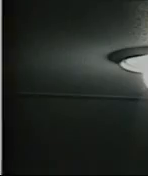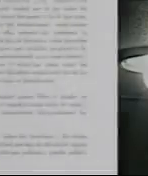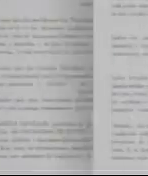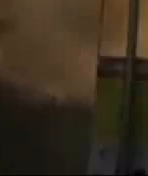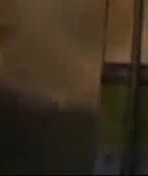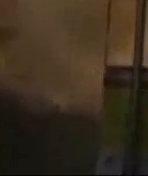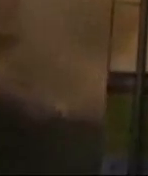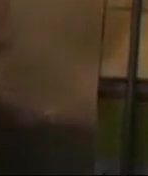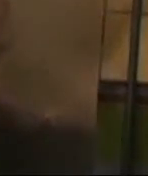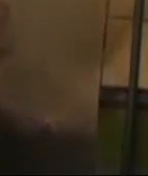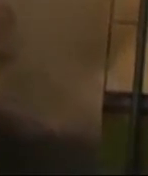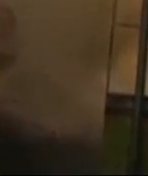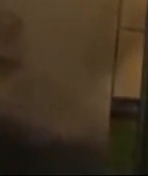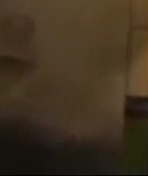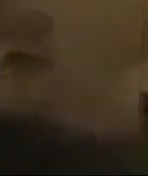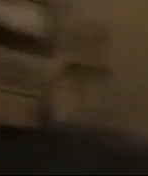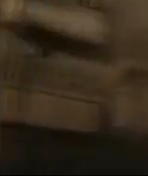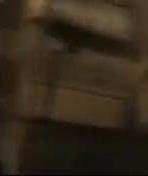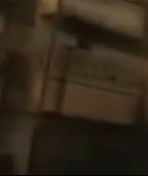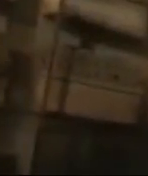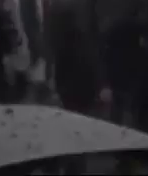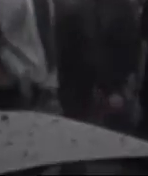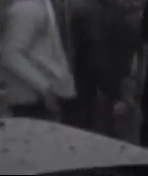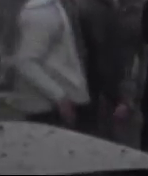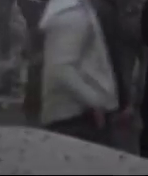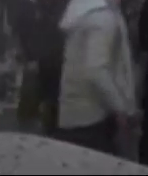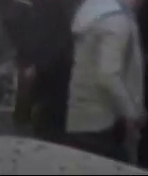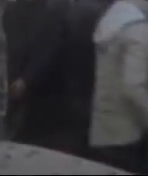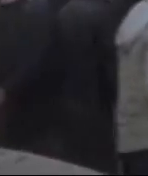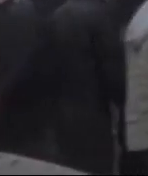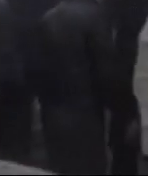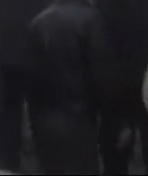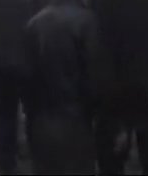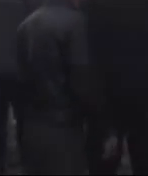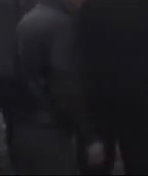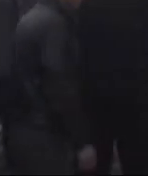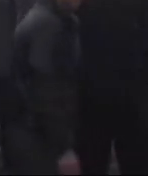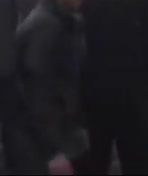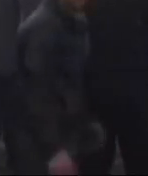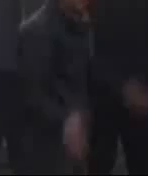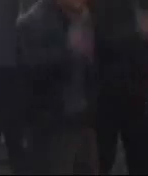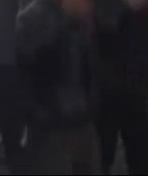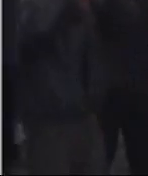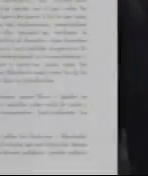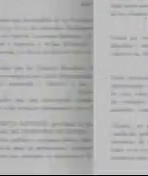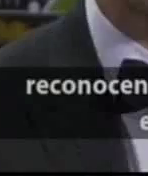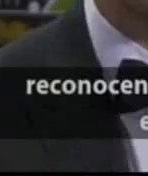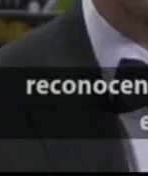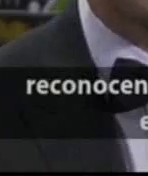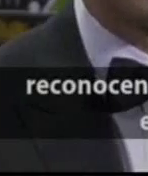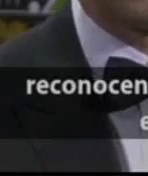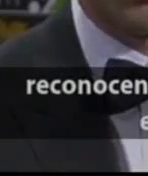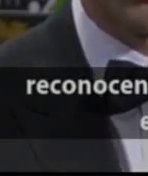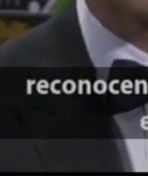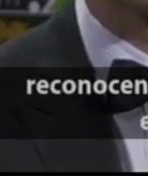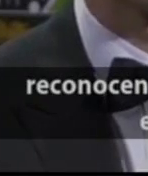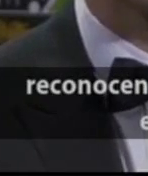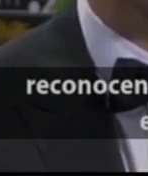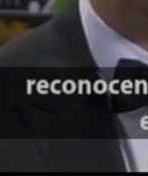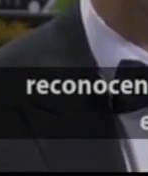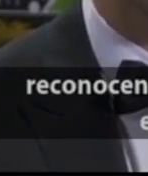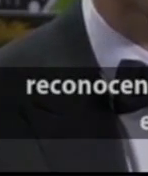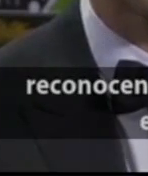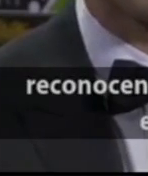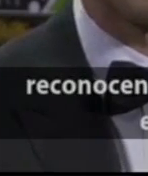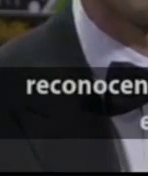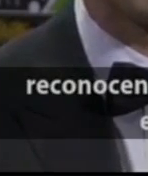2014. Al menos 13 personas murieron hoy por un bombardeo en la ciudad de Alepo, en Siria. Luis Suárez